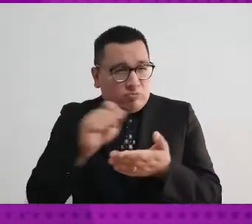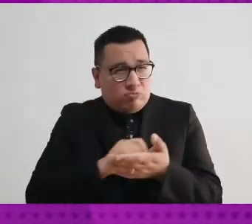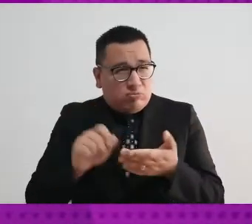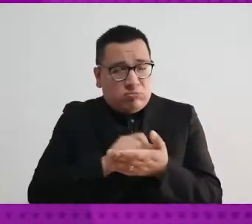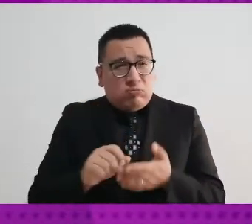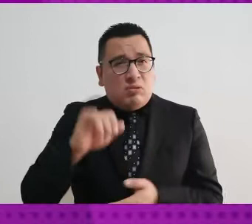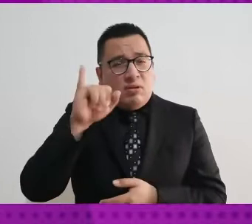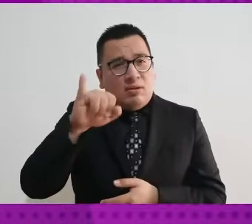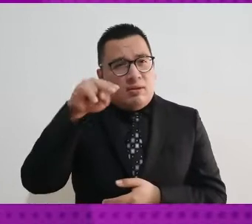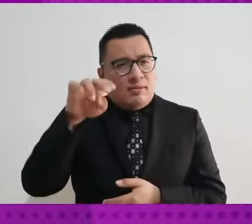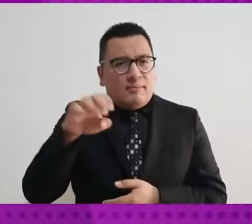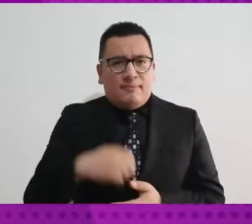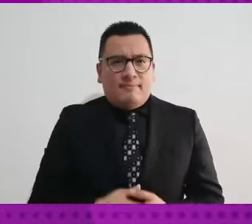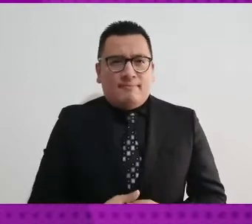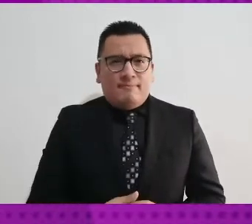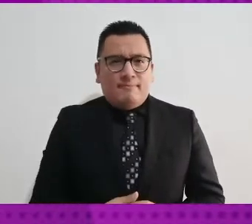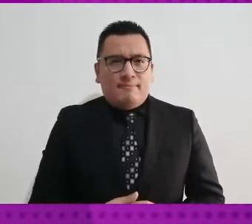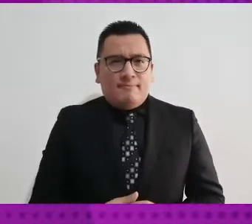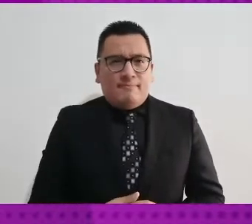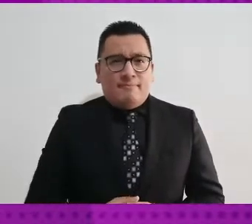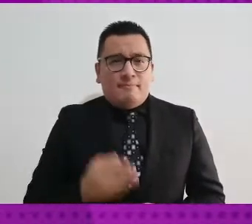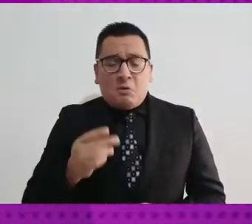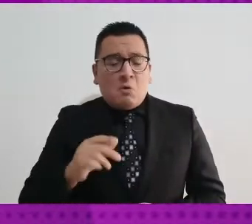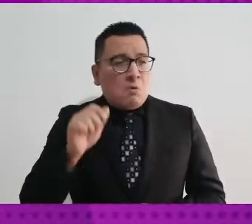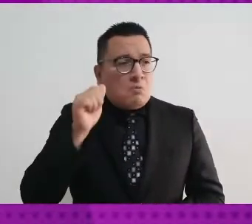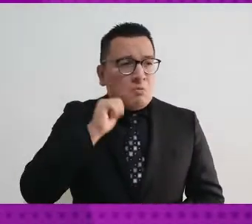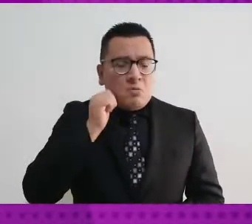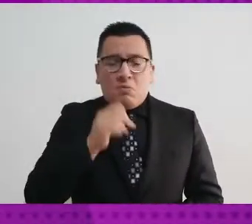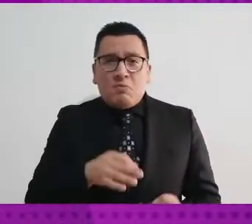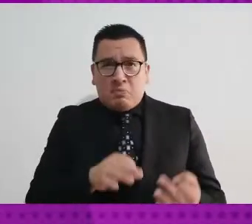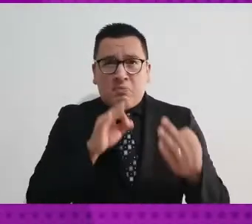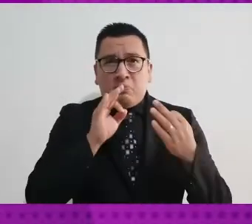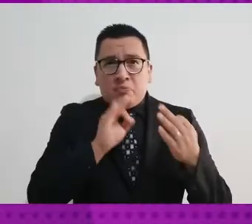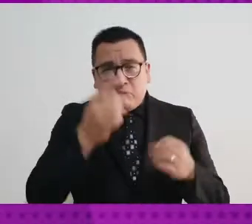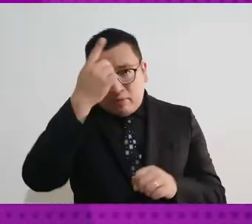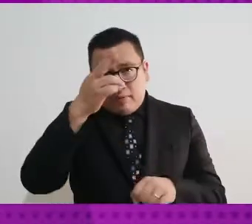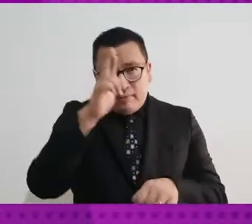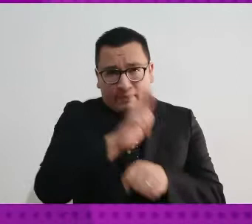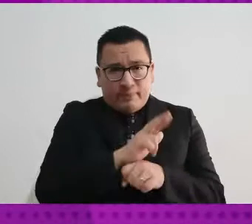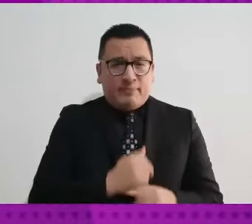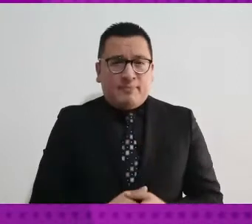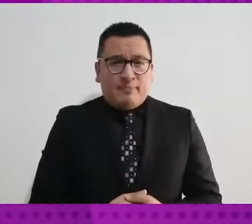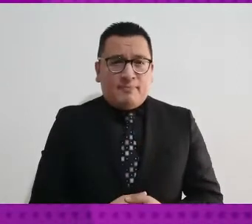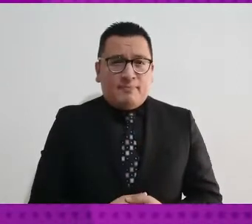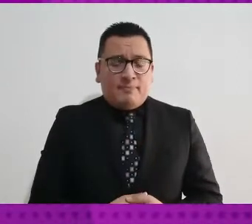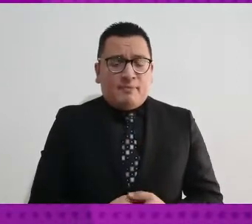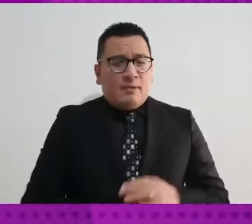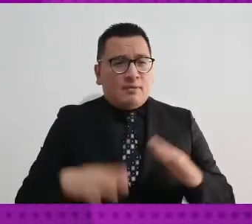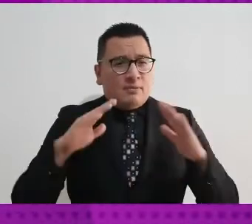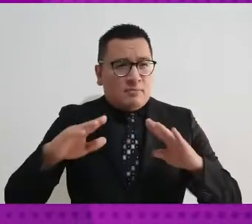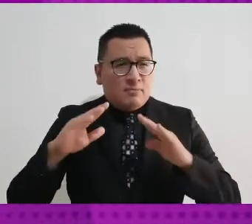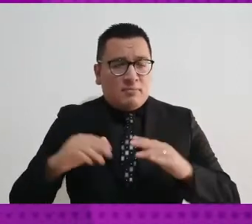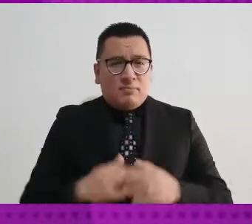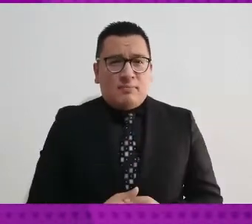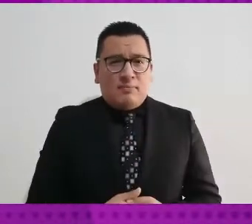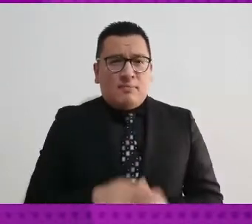Instituto Nacional Electoral. Él ha estado al frente de la Dirección Ejecutiva de